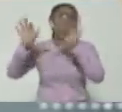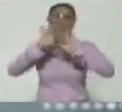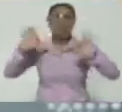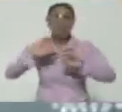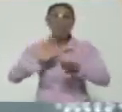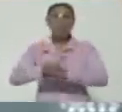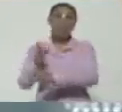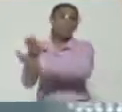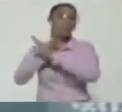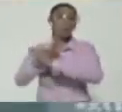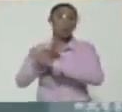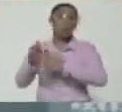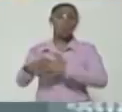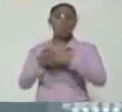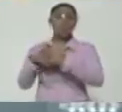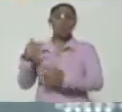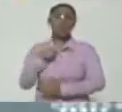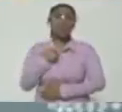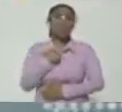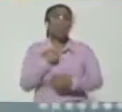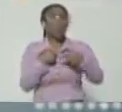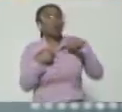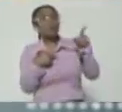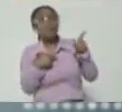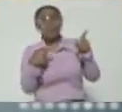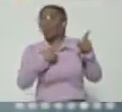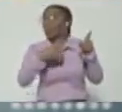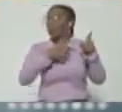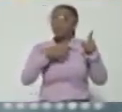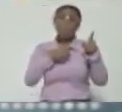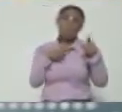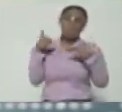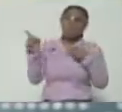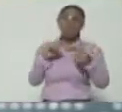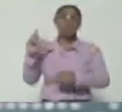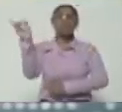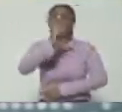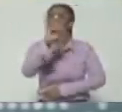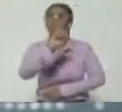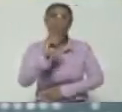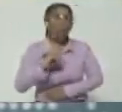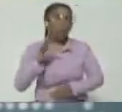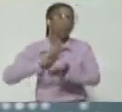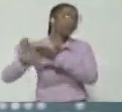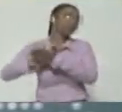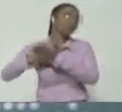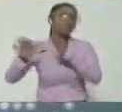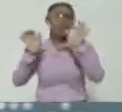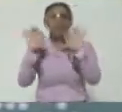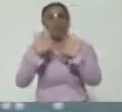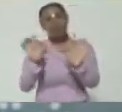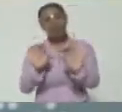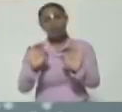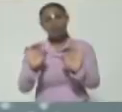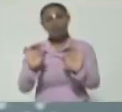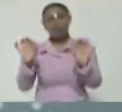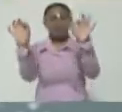por el bloqueo gringo yo estoy haciendo esto y no pude hacer esto. No hay excusa. A nadie le acepto esa excusa. A